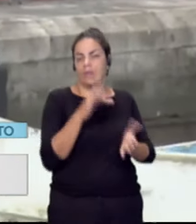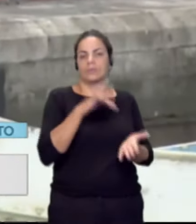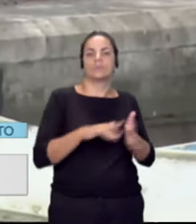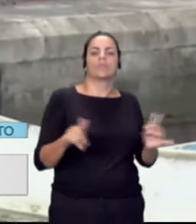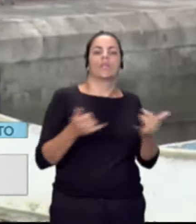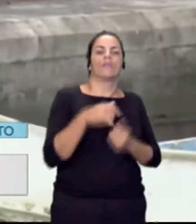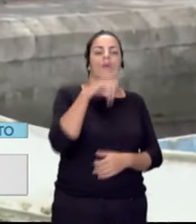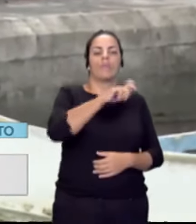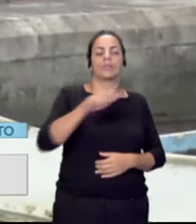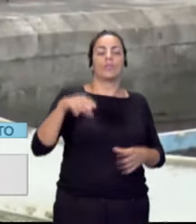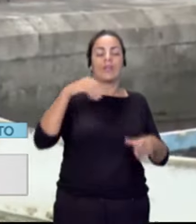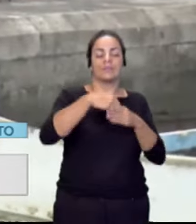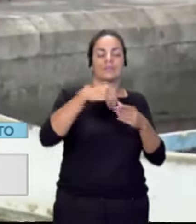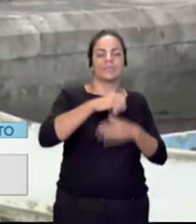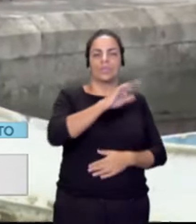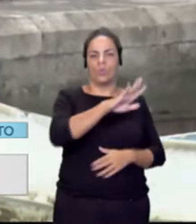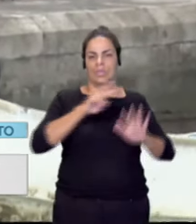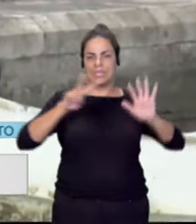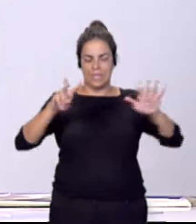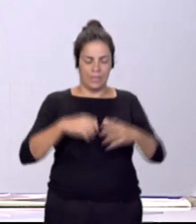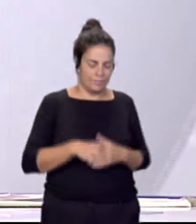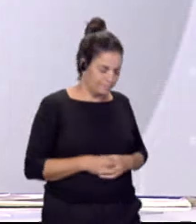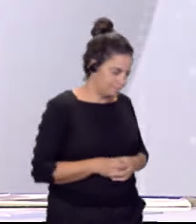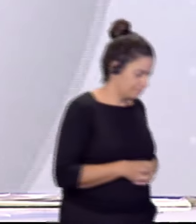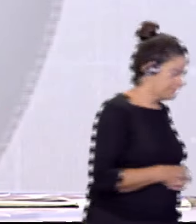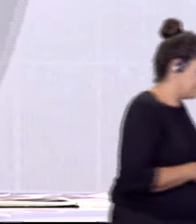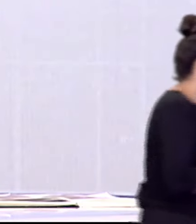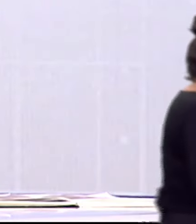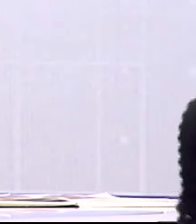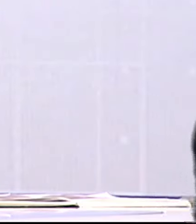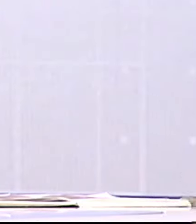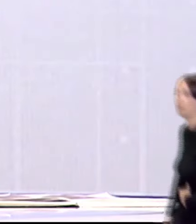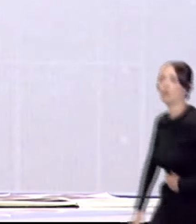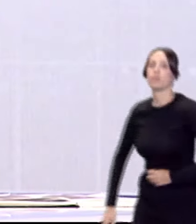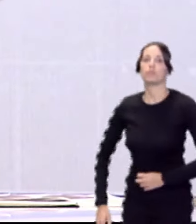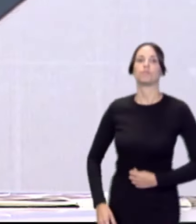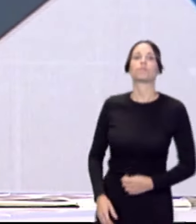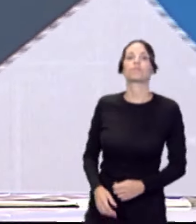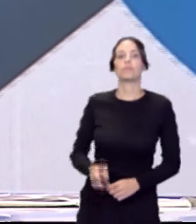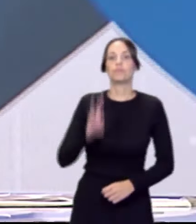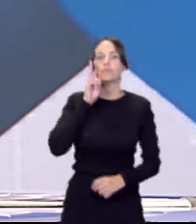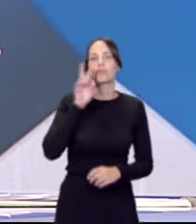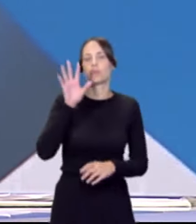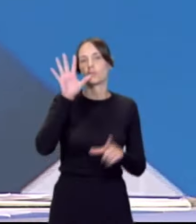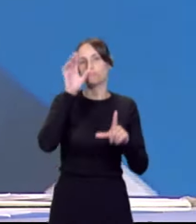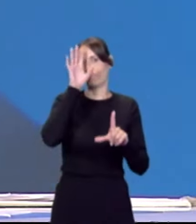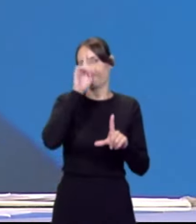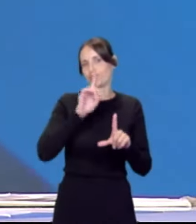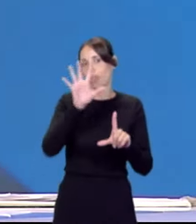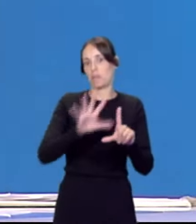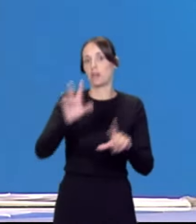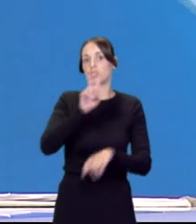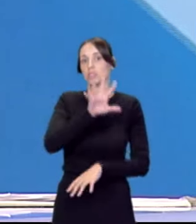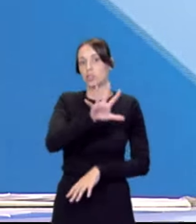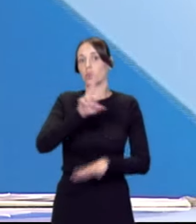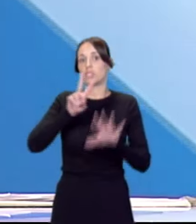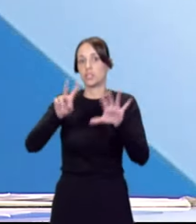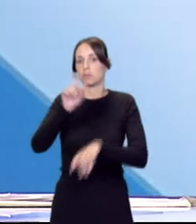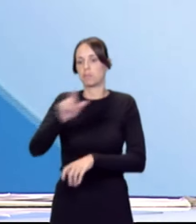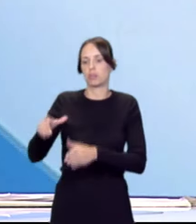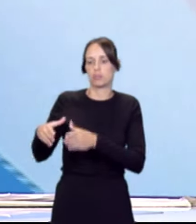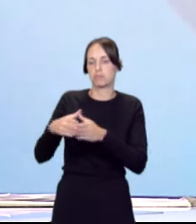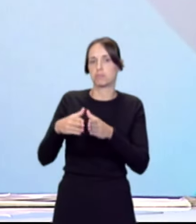57 personas a bordo. Bueno, estamos viendo esas imágenes de, bueno, pues cómo han llegado esas 57 personas, cómo ya están siendo atendidos, rescatados